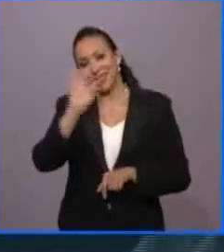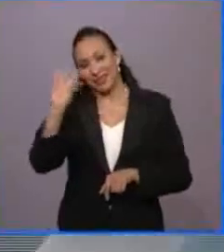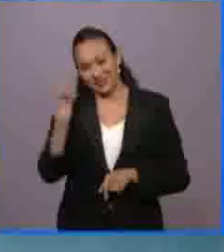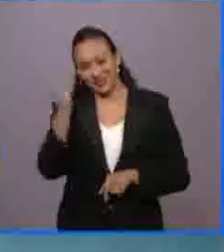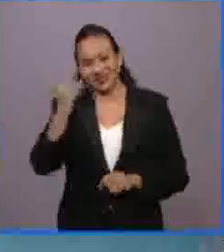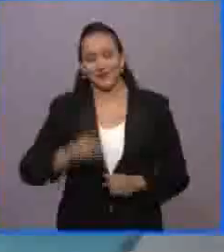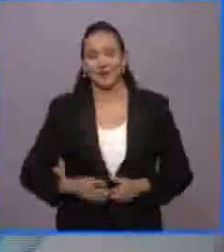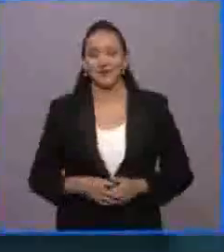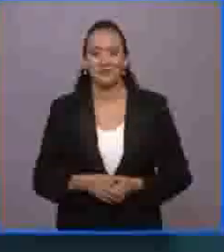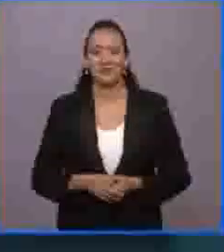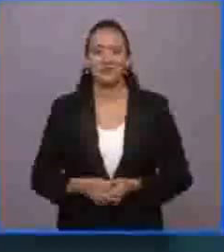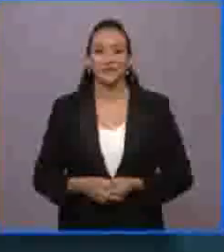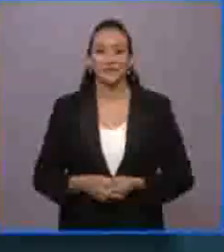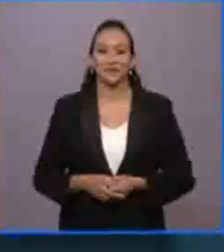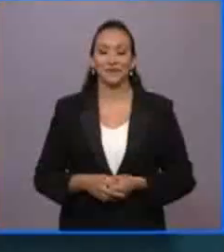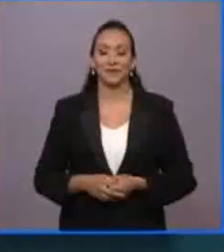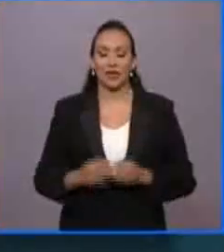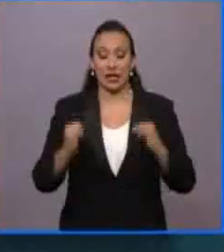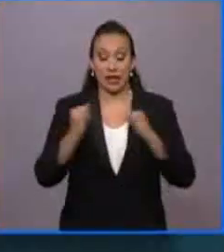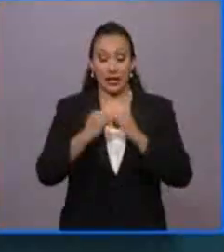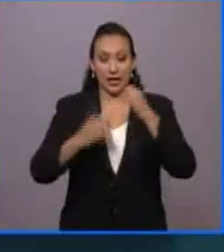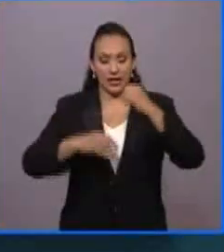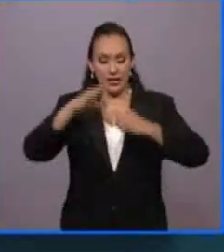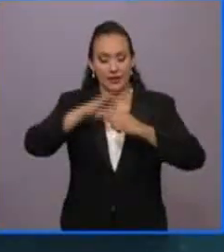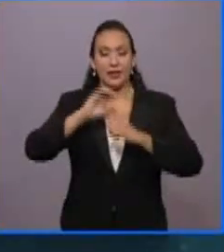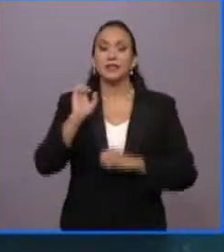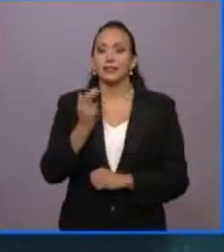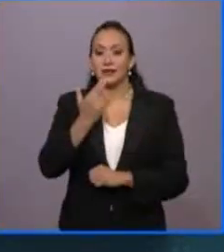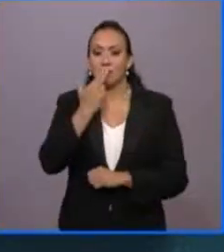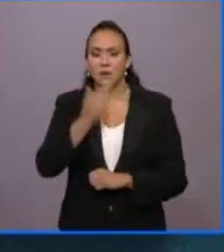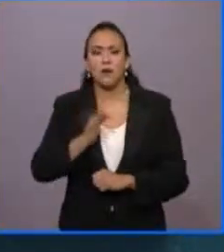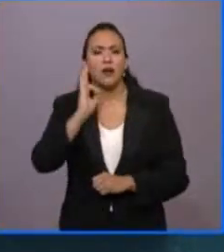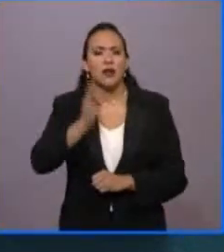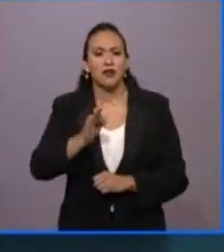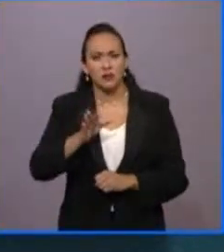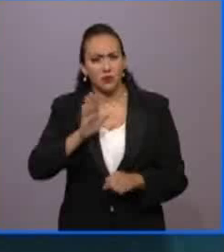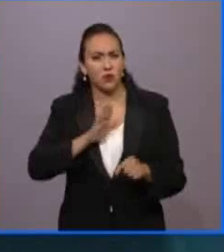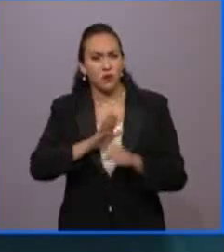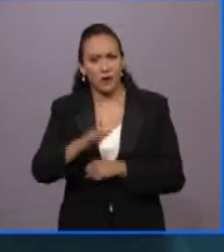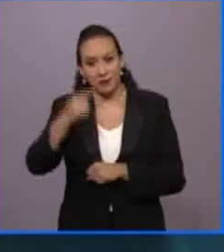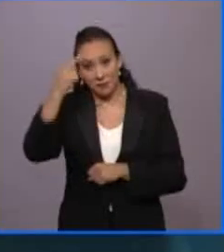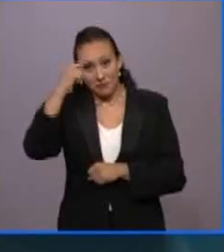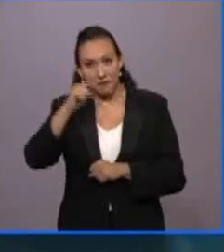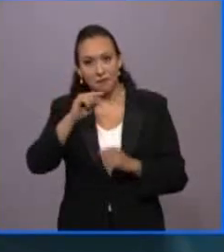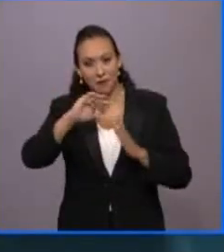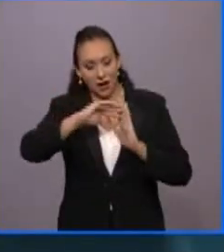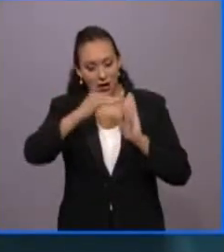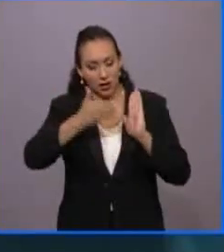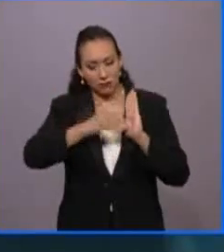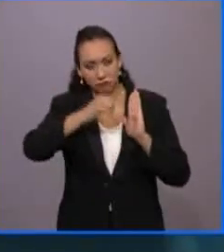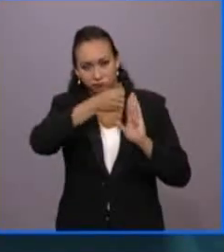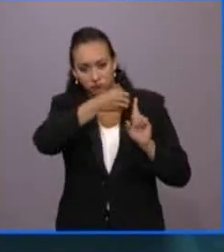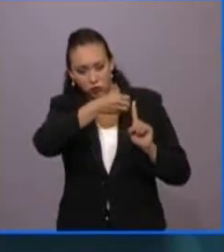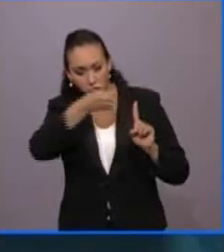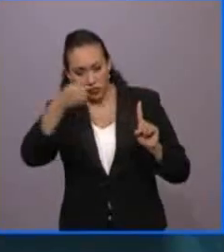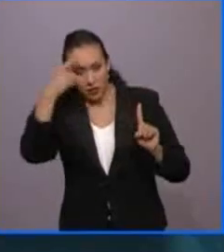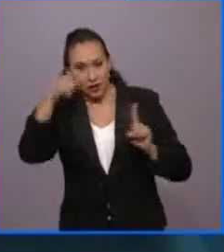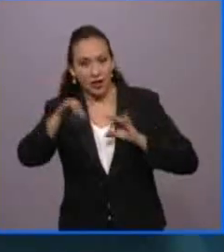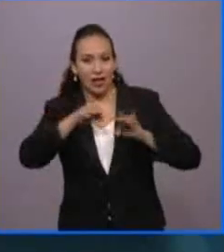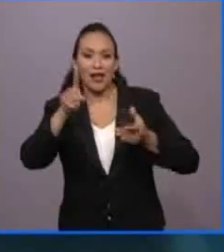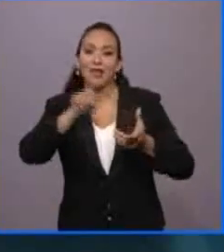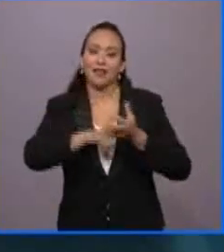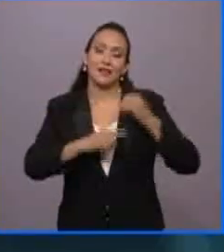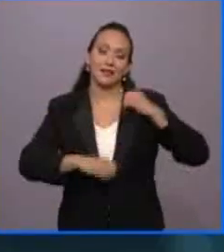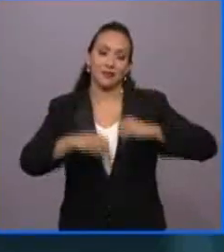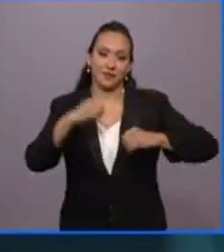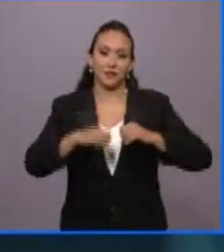tecnologías. El Instituto Electoral de Chihuahua aprobó la logística para realizar distintas tareas en la elección del Poder